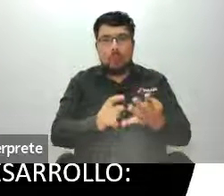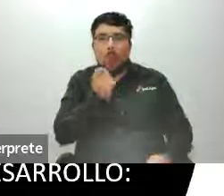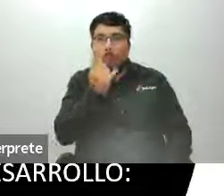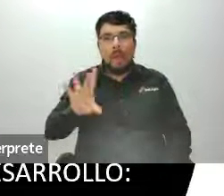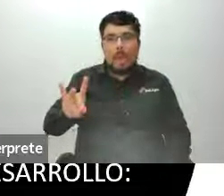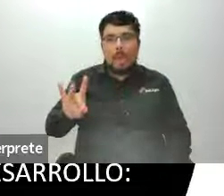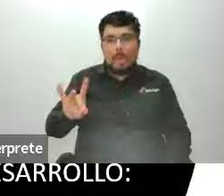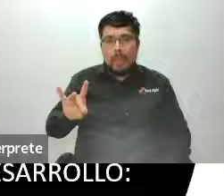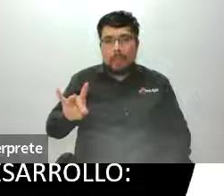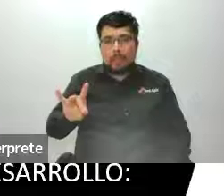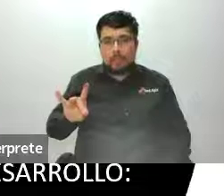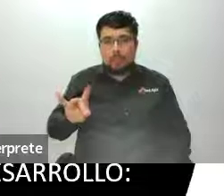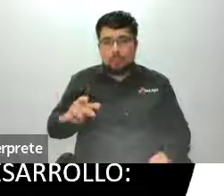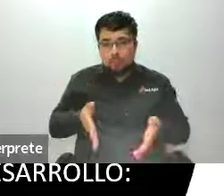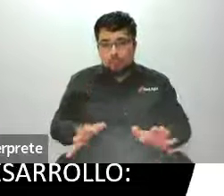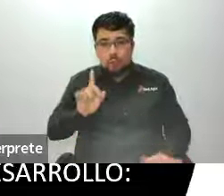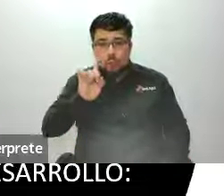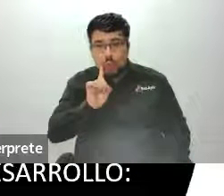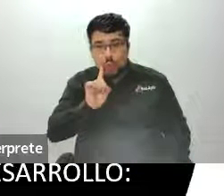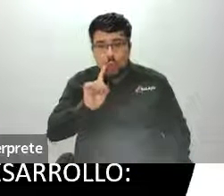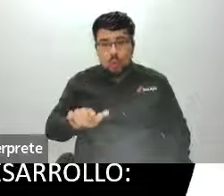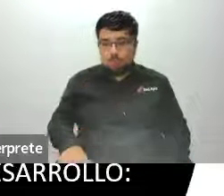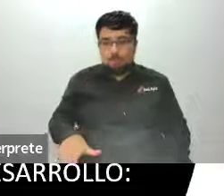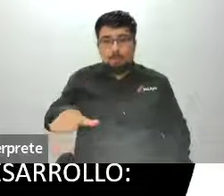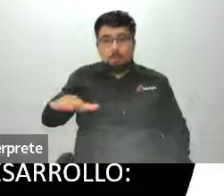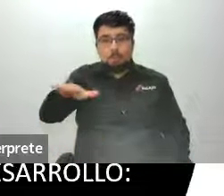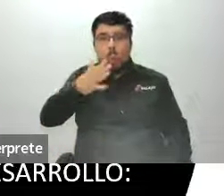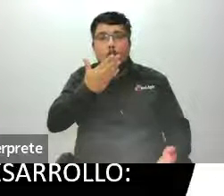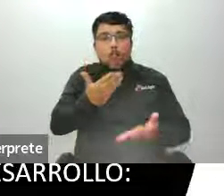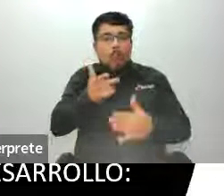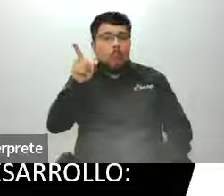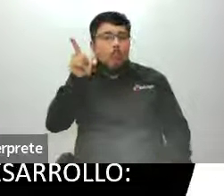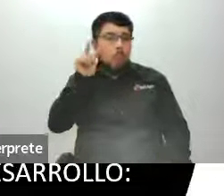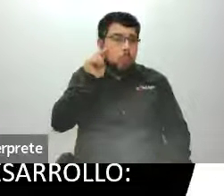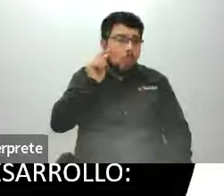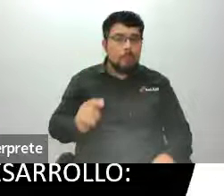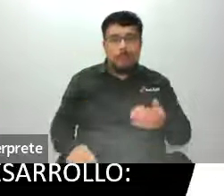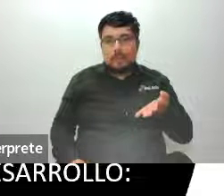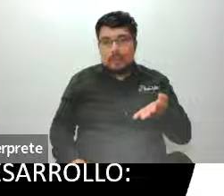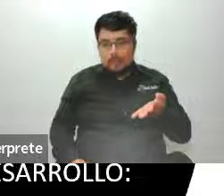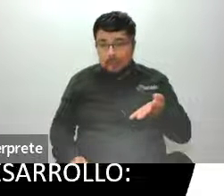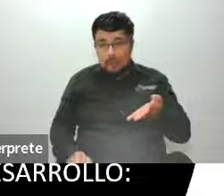Si tiene padres sordos, madres sordas o familiares sordos.